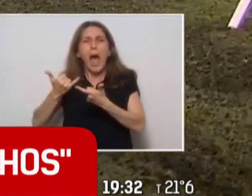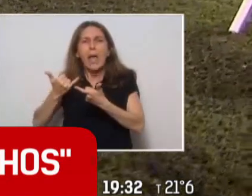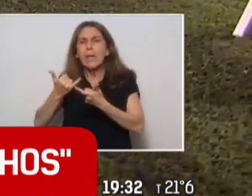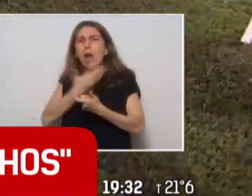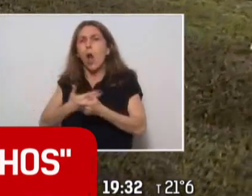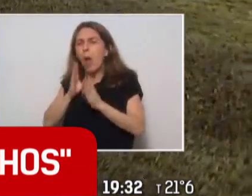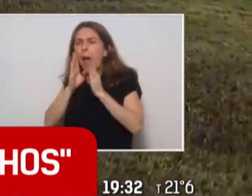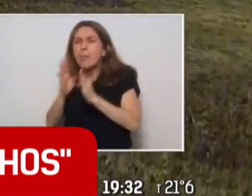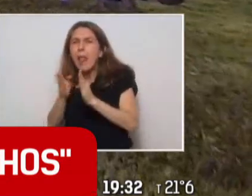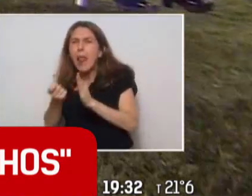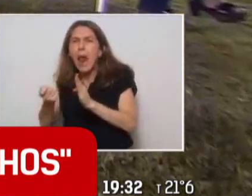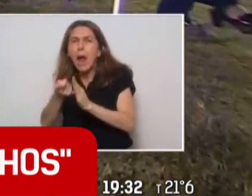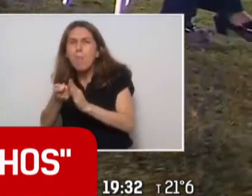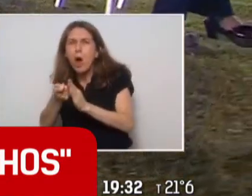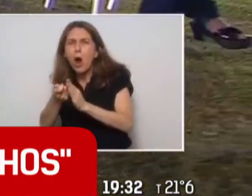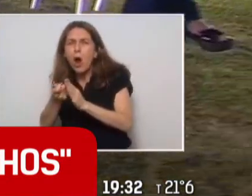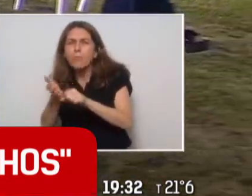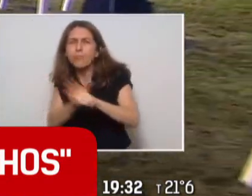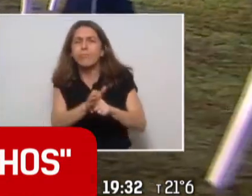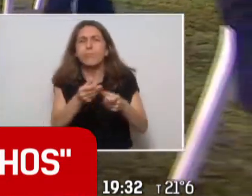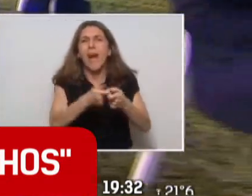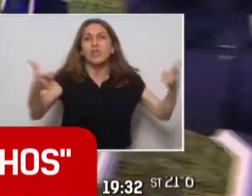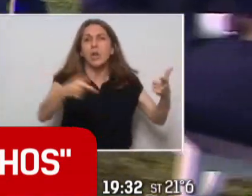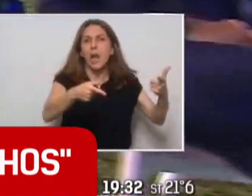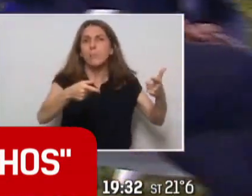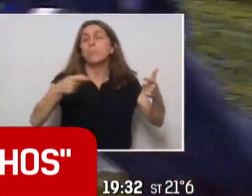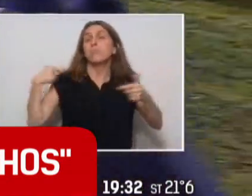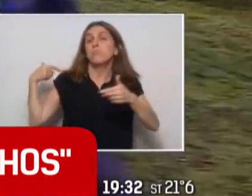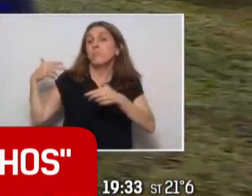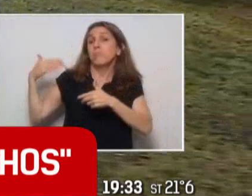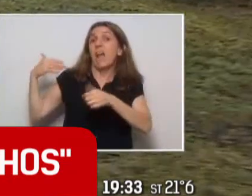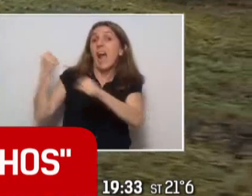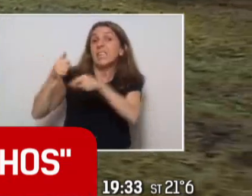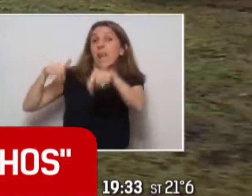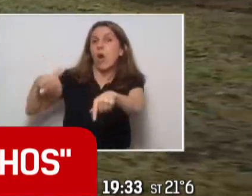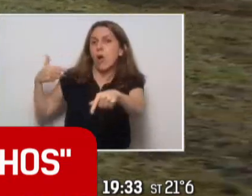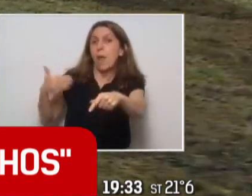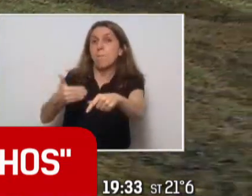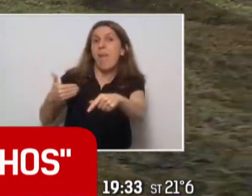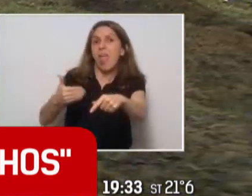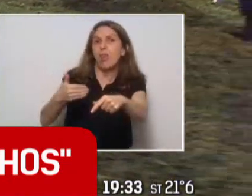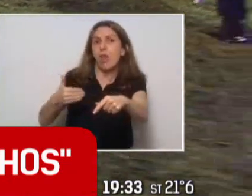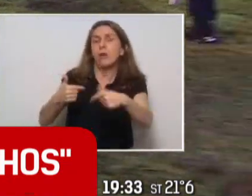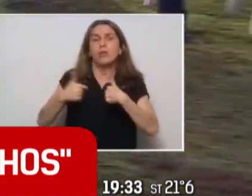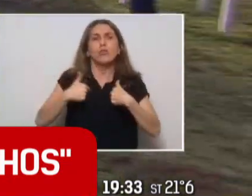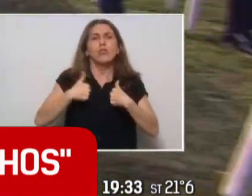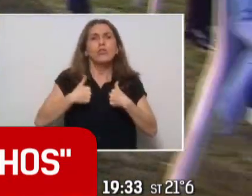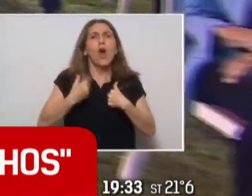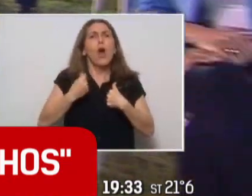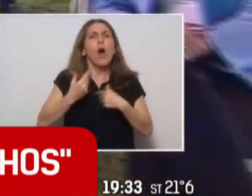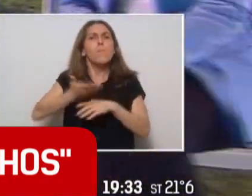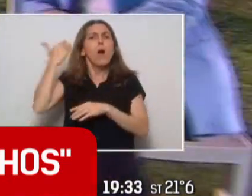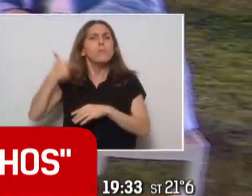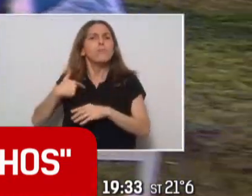sus ventajas. En el medio hubo muchas otras cosas. Yo soy hijo de la